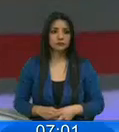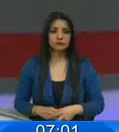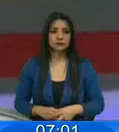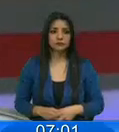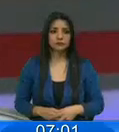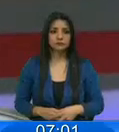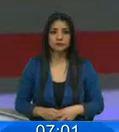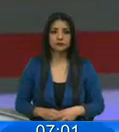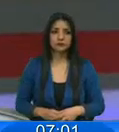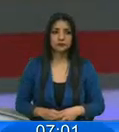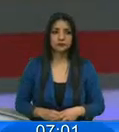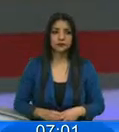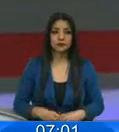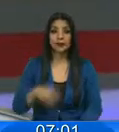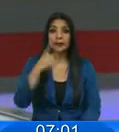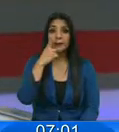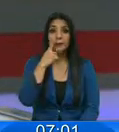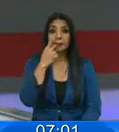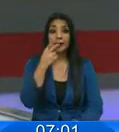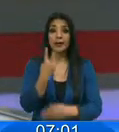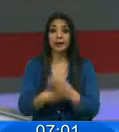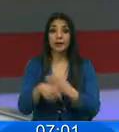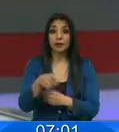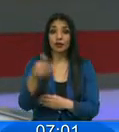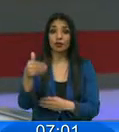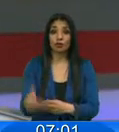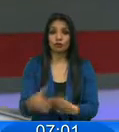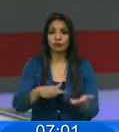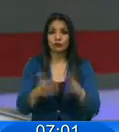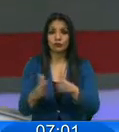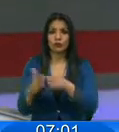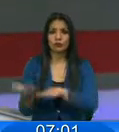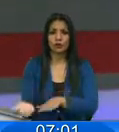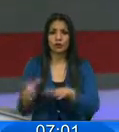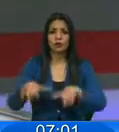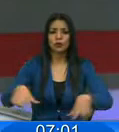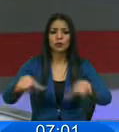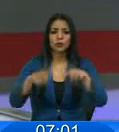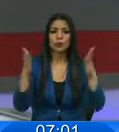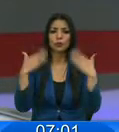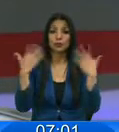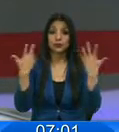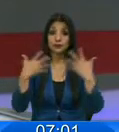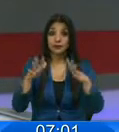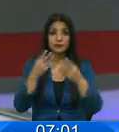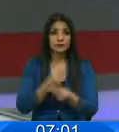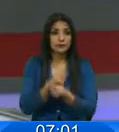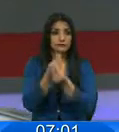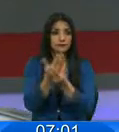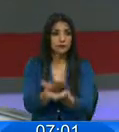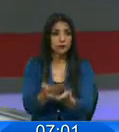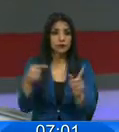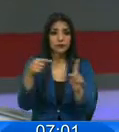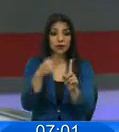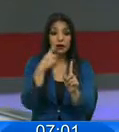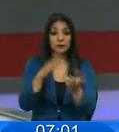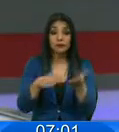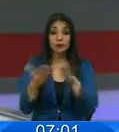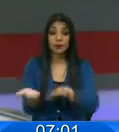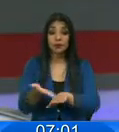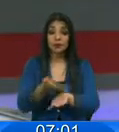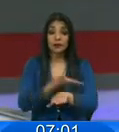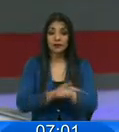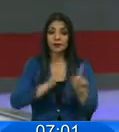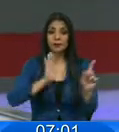Y tras el crimen de un padre y su hijo menor de edad en el sector de Mucholote, en Guayaquil, se conoció que el fallecido habría recibido